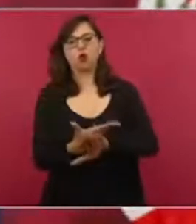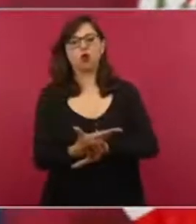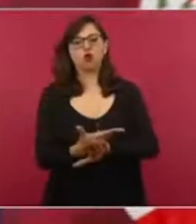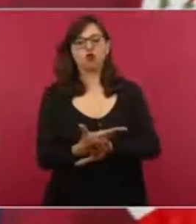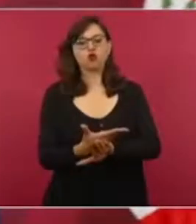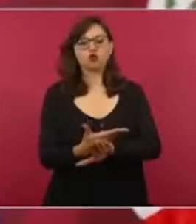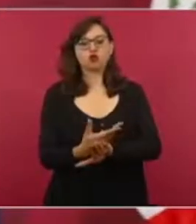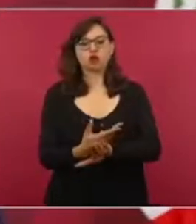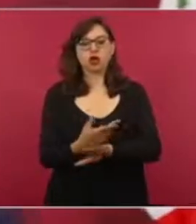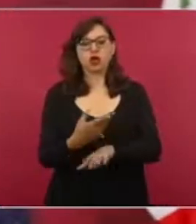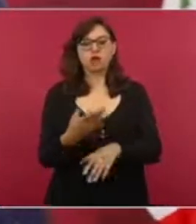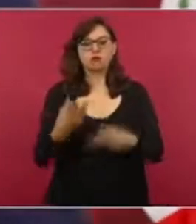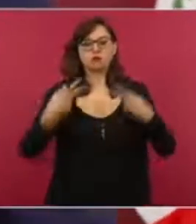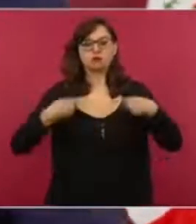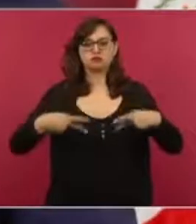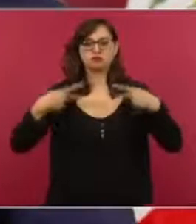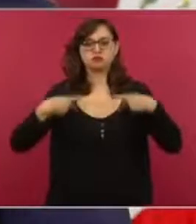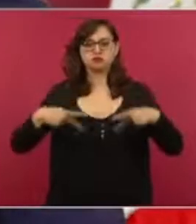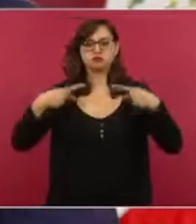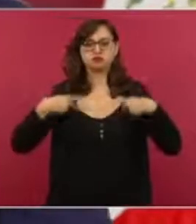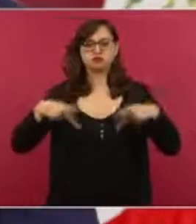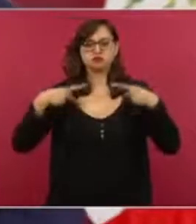persona que se